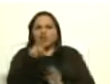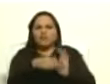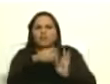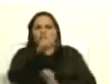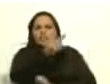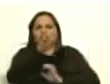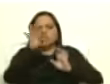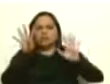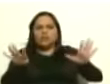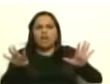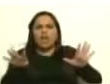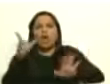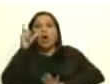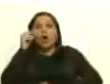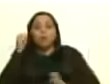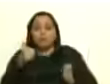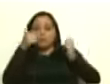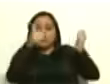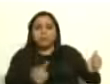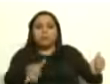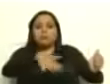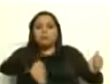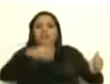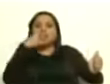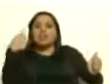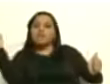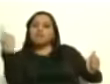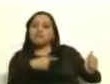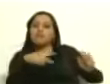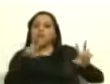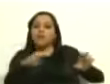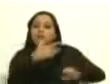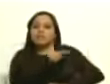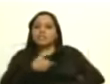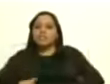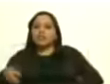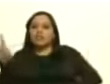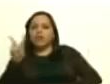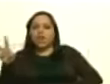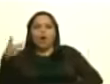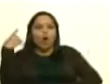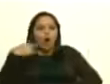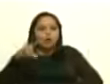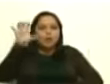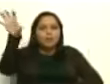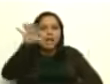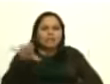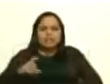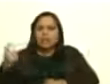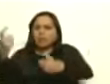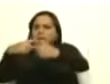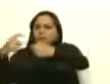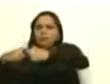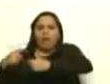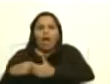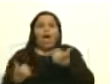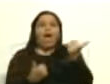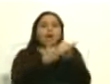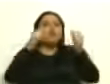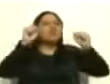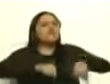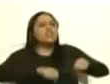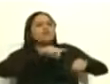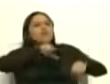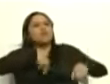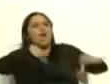agarraron un X en una plaza y dijeron, es el nuevo presidente de Venezuela, y se sumaron una cantidad de decenas de países occidentales, el